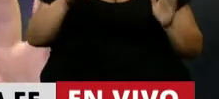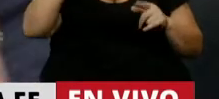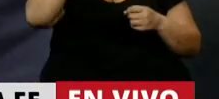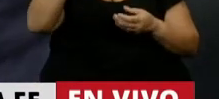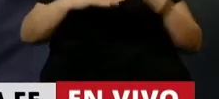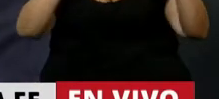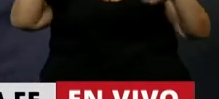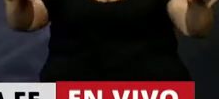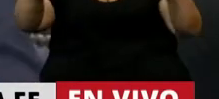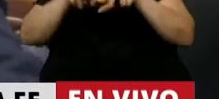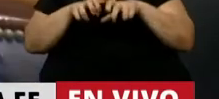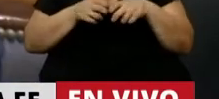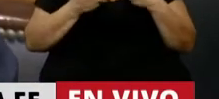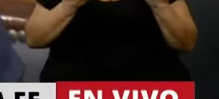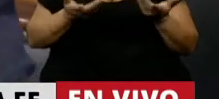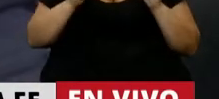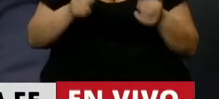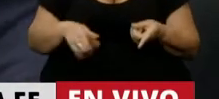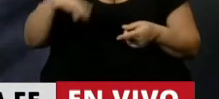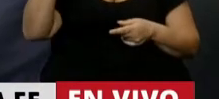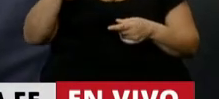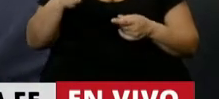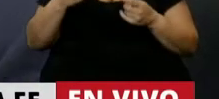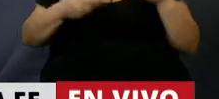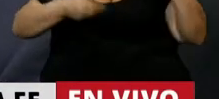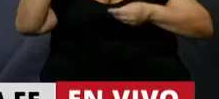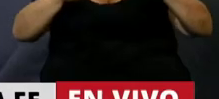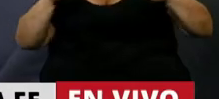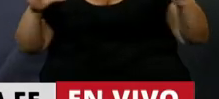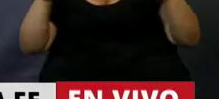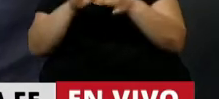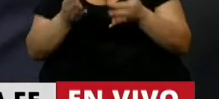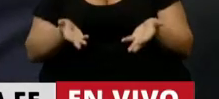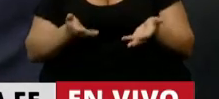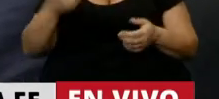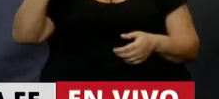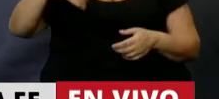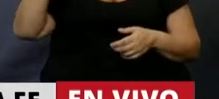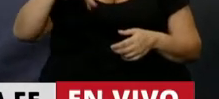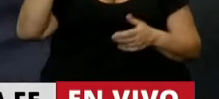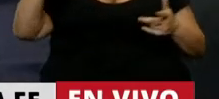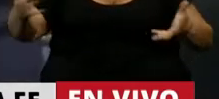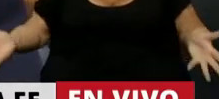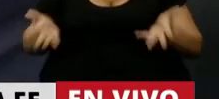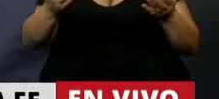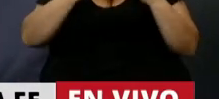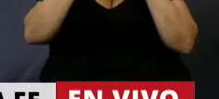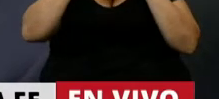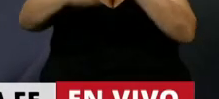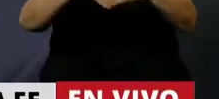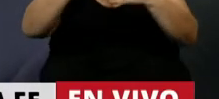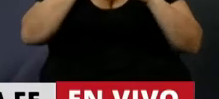la variable recaudación, pero para eso se tienen que dar algunos presupuestos. La Argentina tiene que crecer, no lo